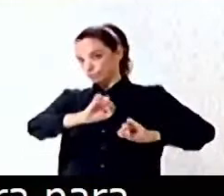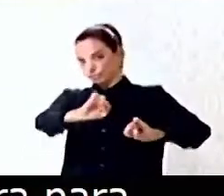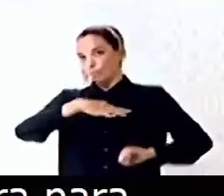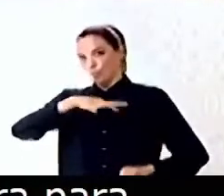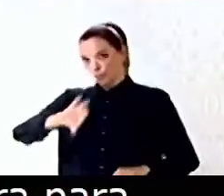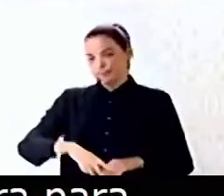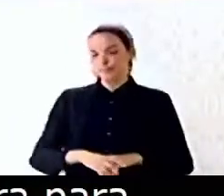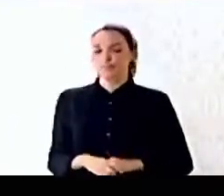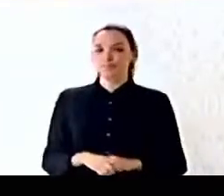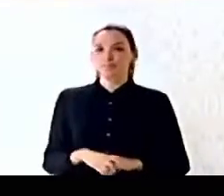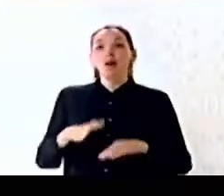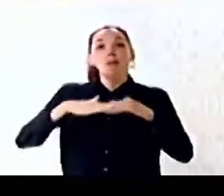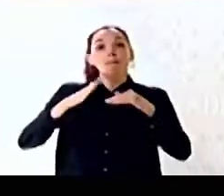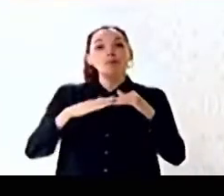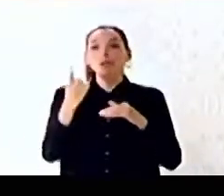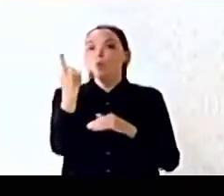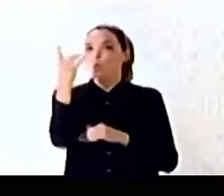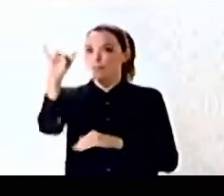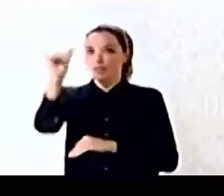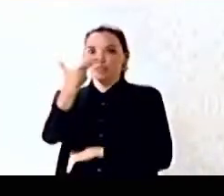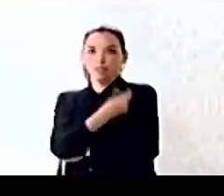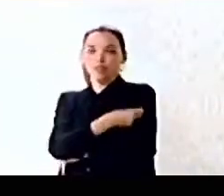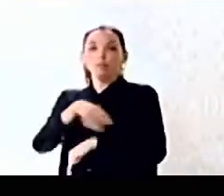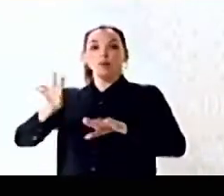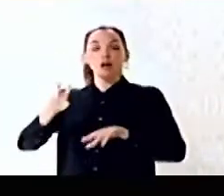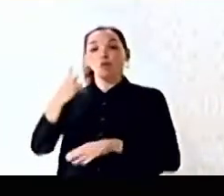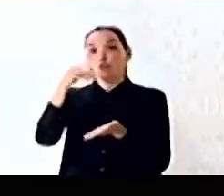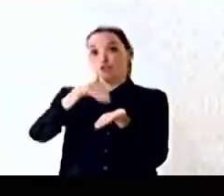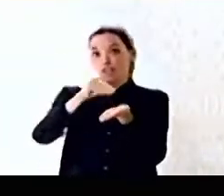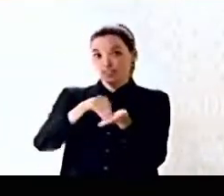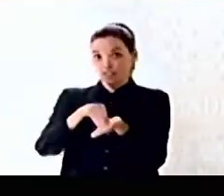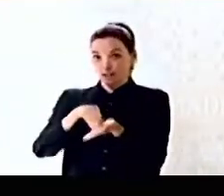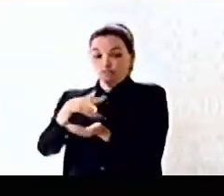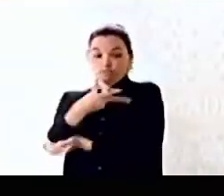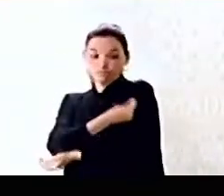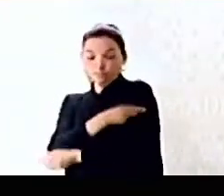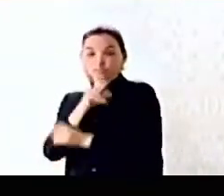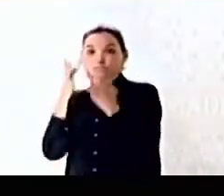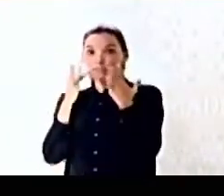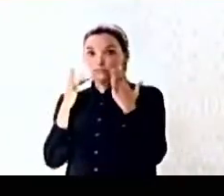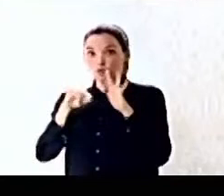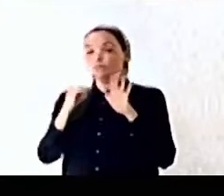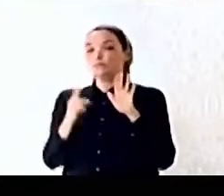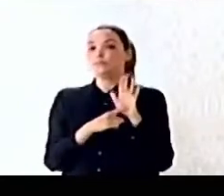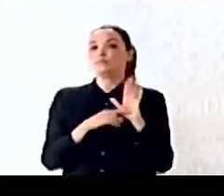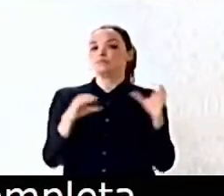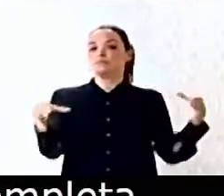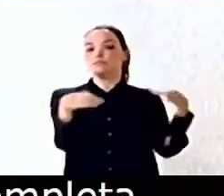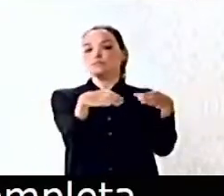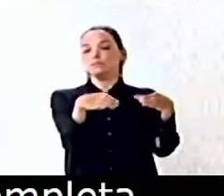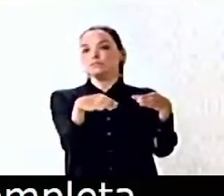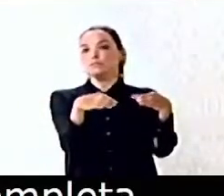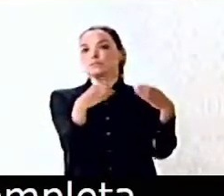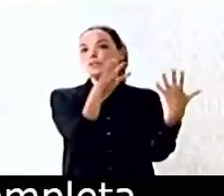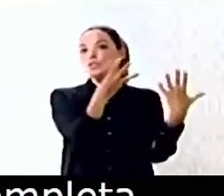Eso es con al menos una dosis, pero con dosis completa, con pauta completa, lo que tenemos es vacunados a